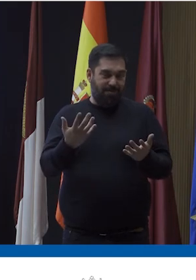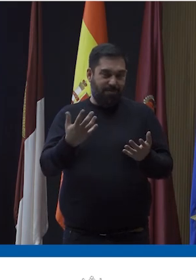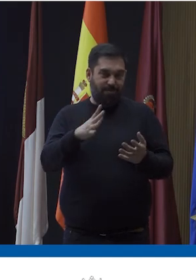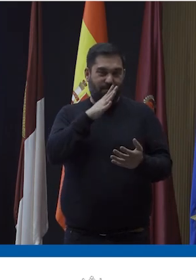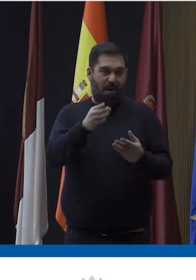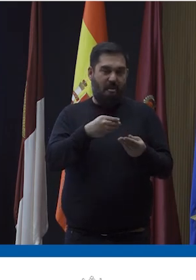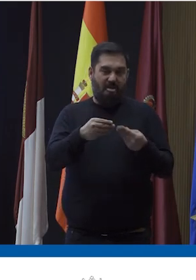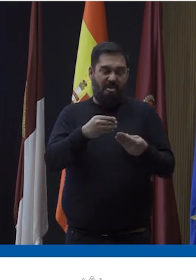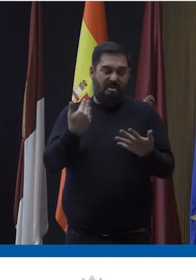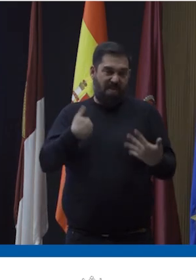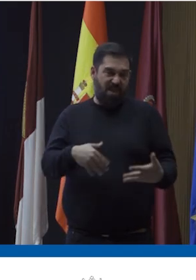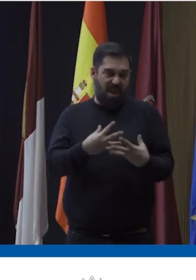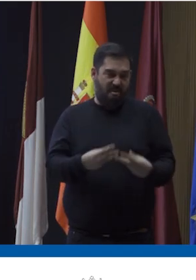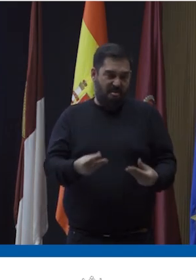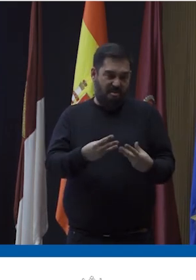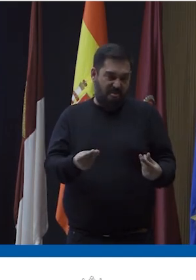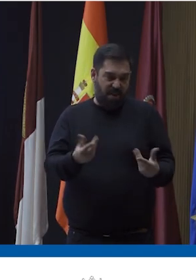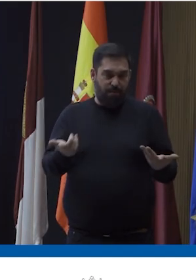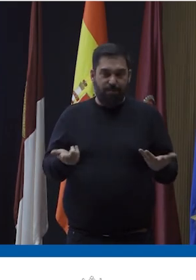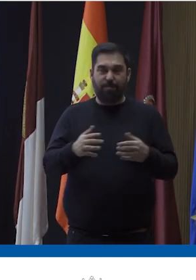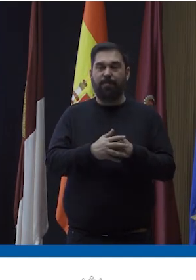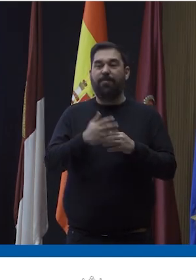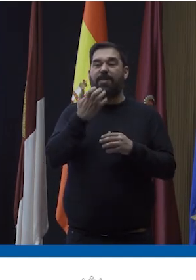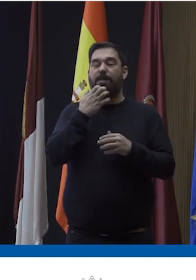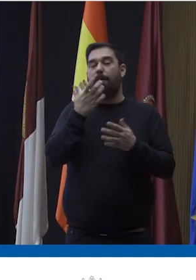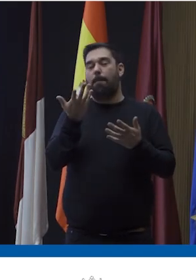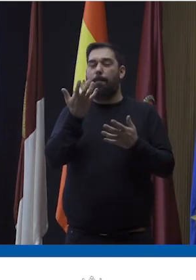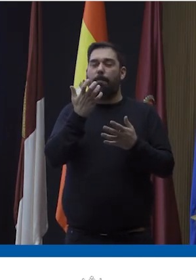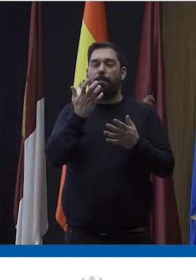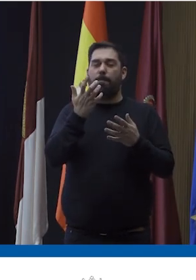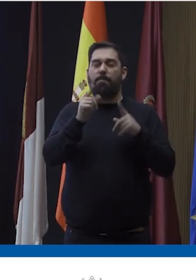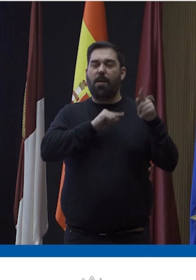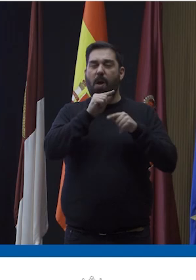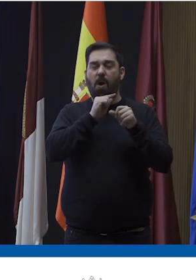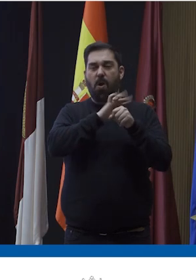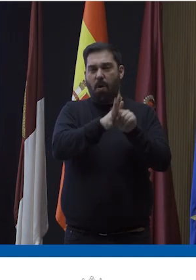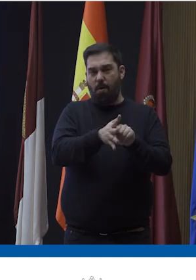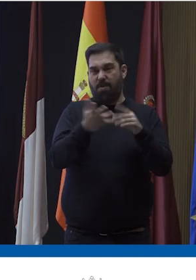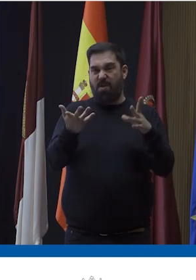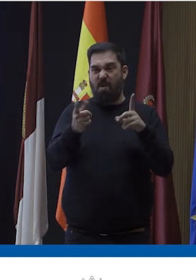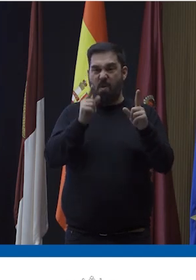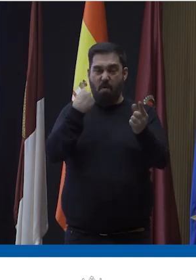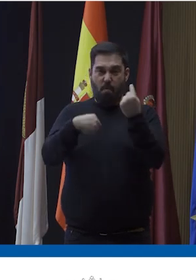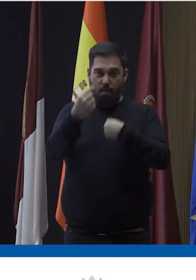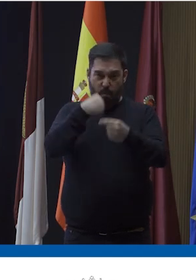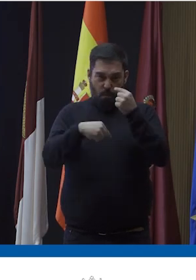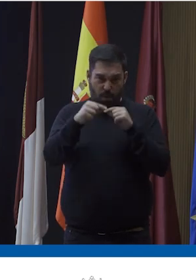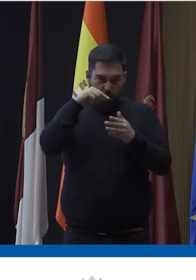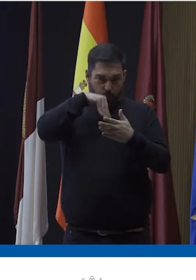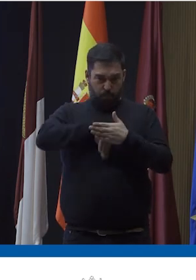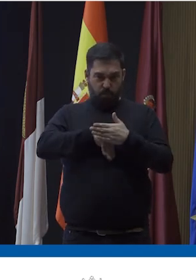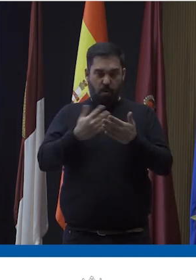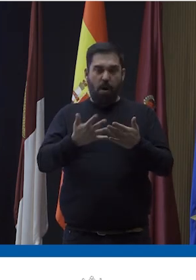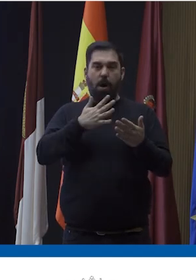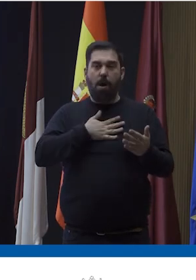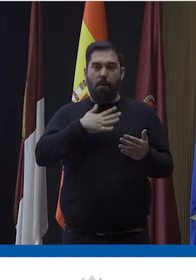ejemplo, si estaba ahí la cosa y de repente el COVID o cualquier tipo de gripe, ¡pum!, un montón de tos, y en ese momento